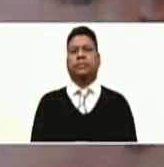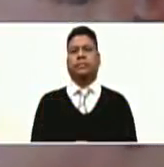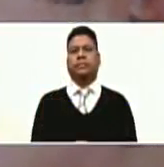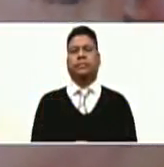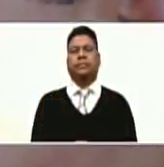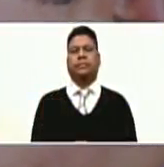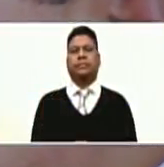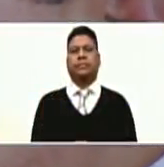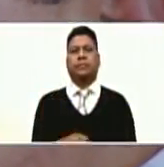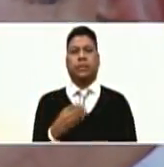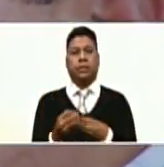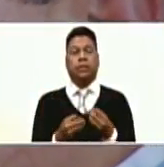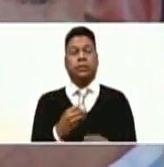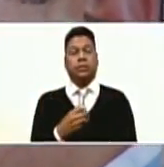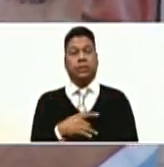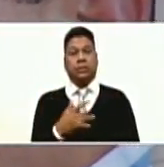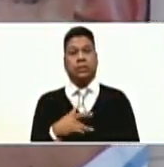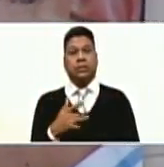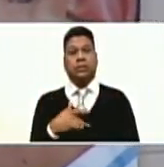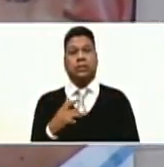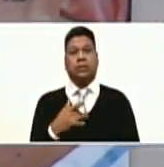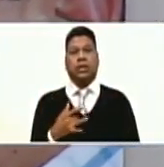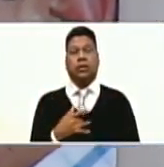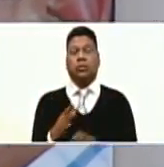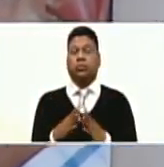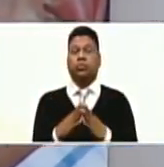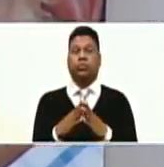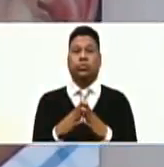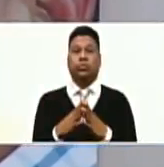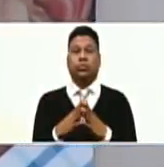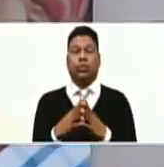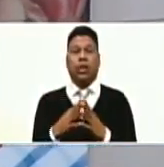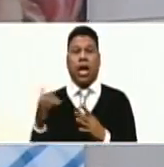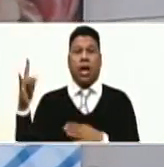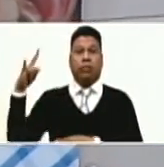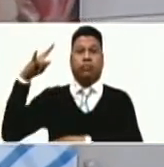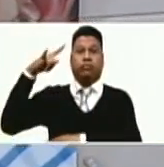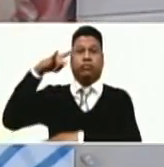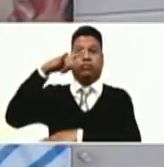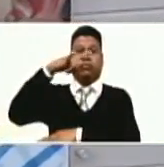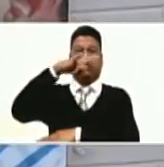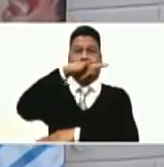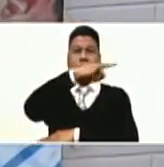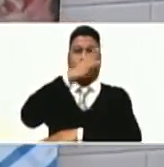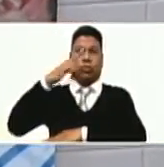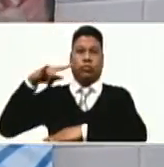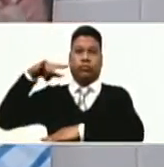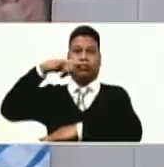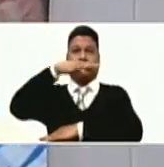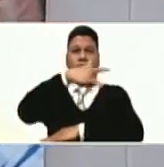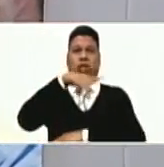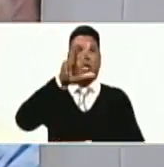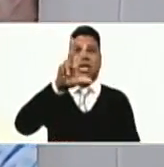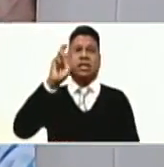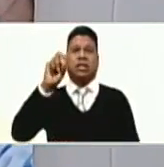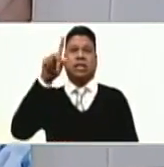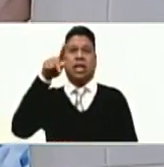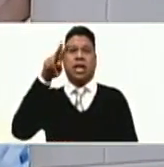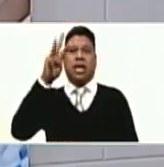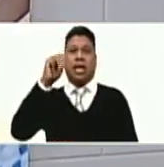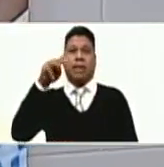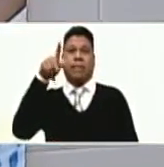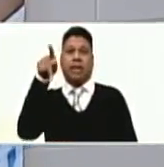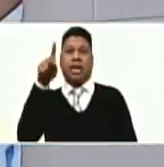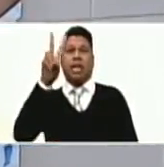hecho sentir el estruendo de un poderoso avión Sukhoi 30 MK2 sobre los cielos de